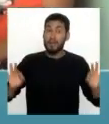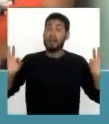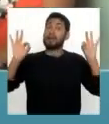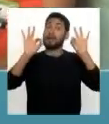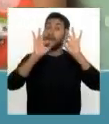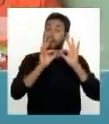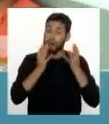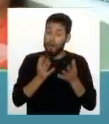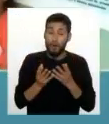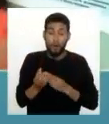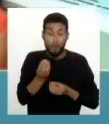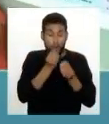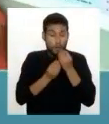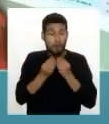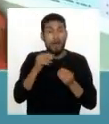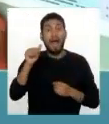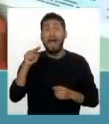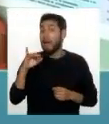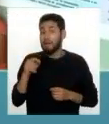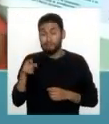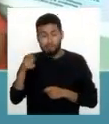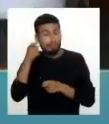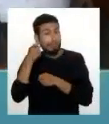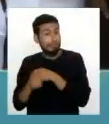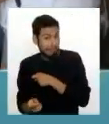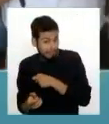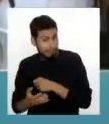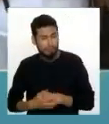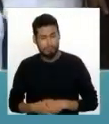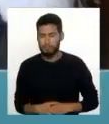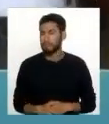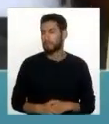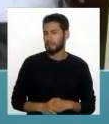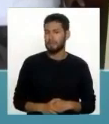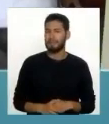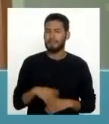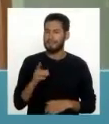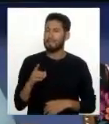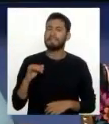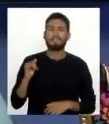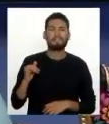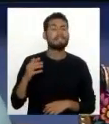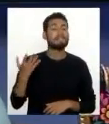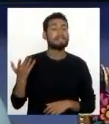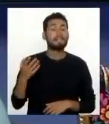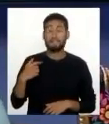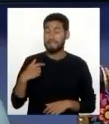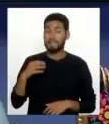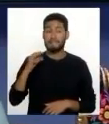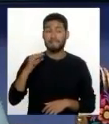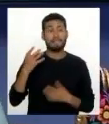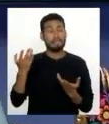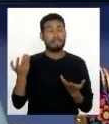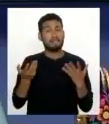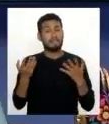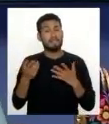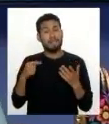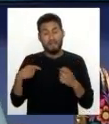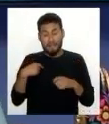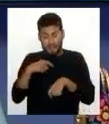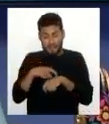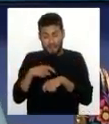importancia de cómo afecta la anemia. Claro, y yo creo también un poco, no sé si Christopher, tú verás, a veces cuando estamos